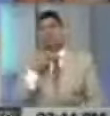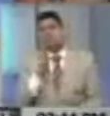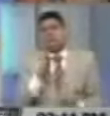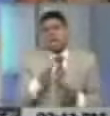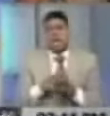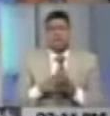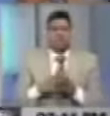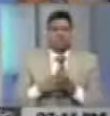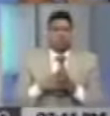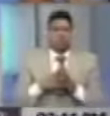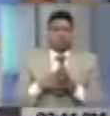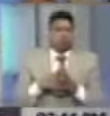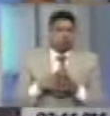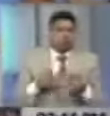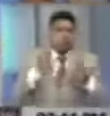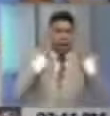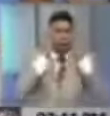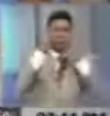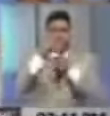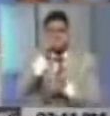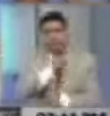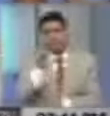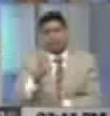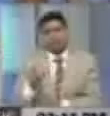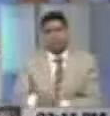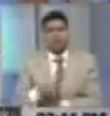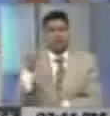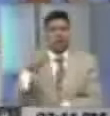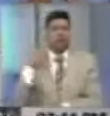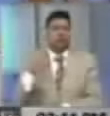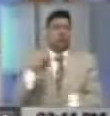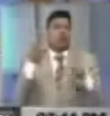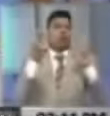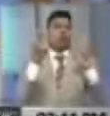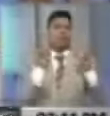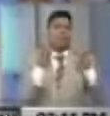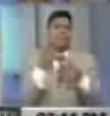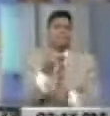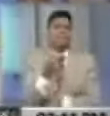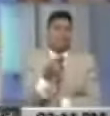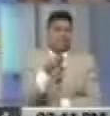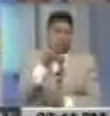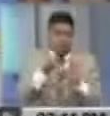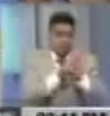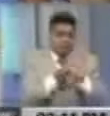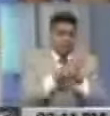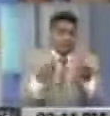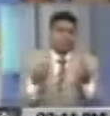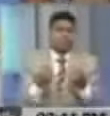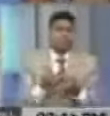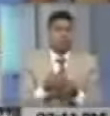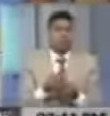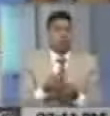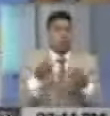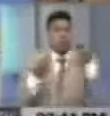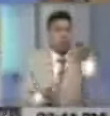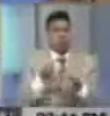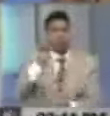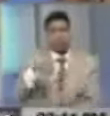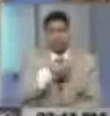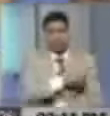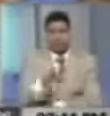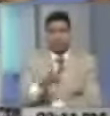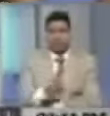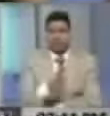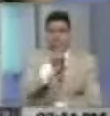las condiciones de atención a las personas, porque no solamente se trata del tema del precio. La ley de precios justos también señala el derecho que tienen las personas